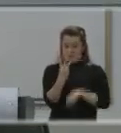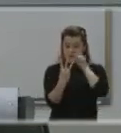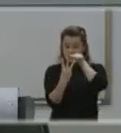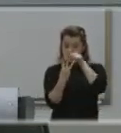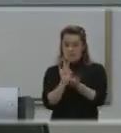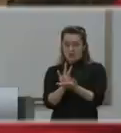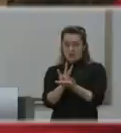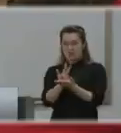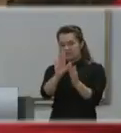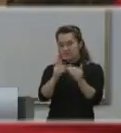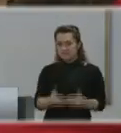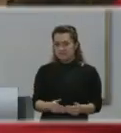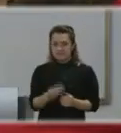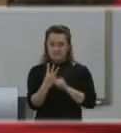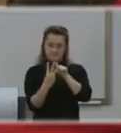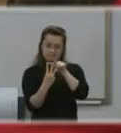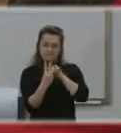discapacidad